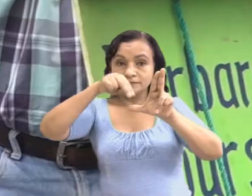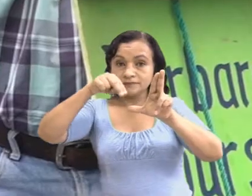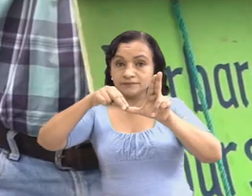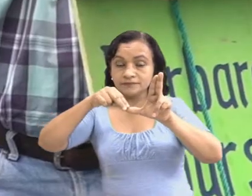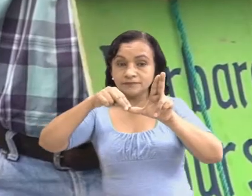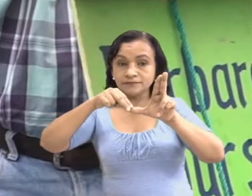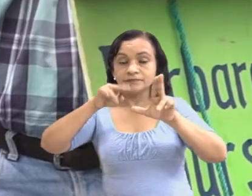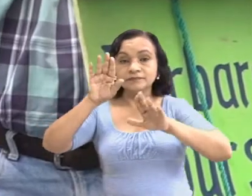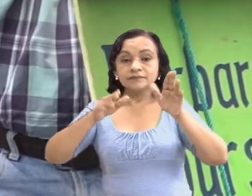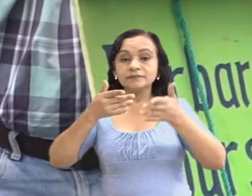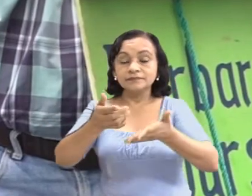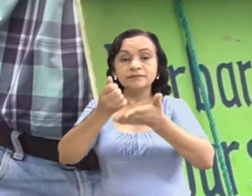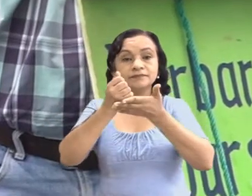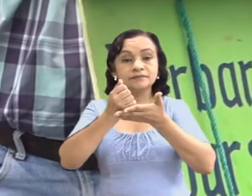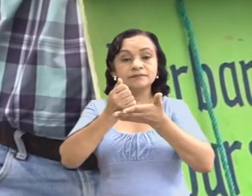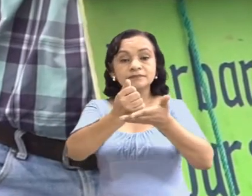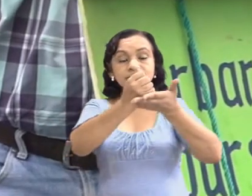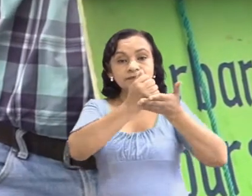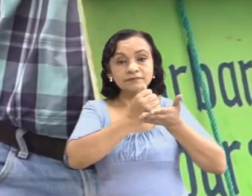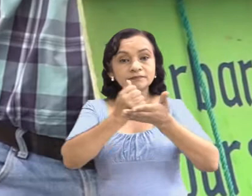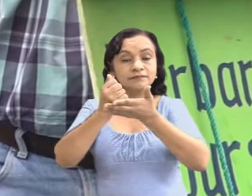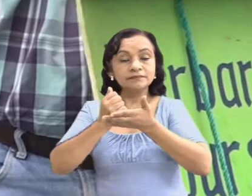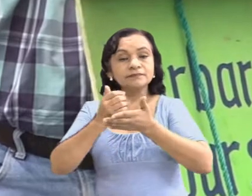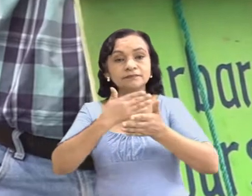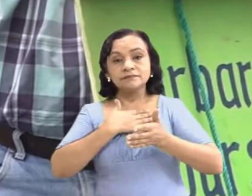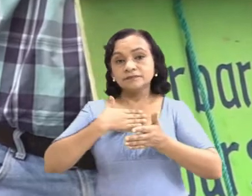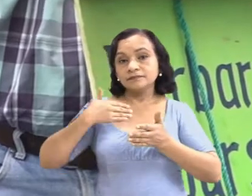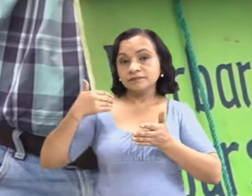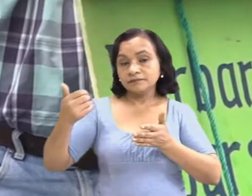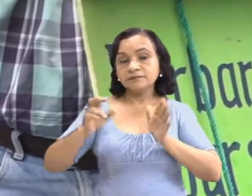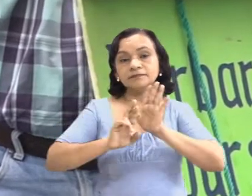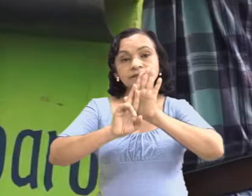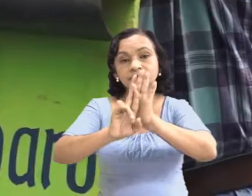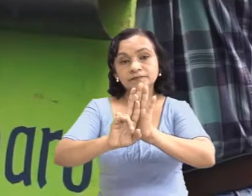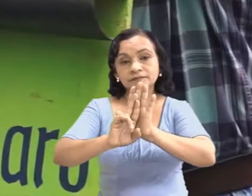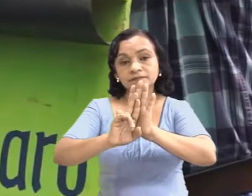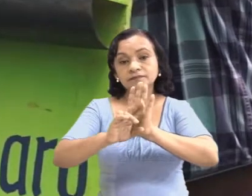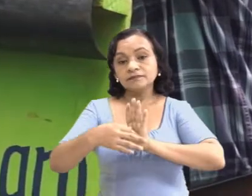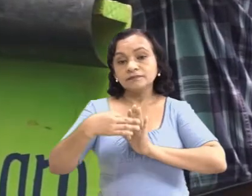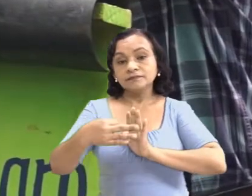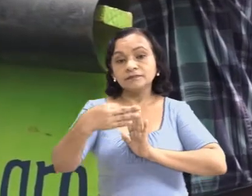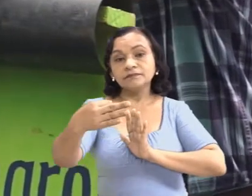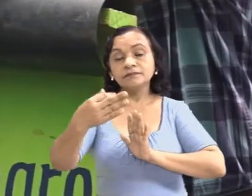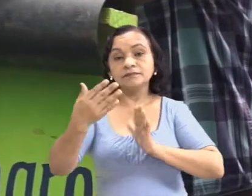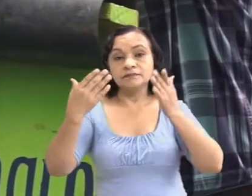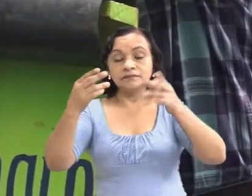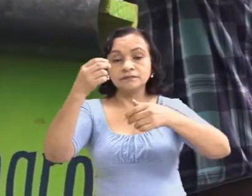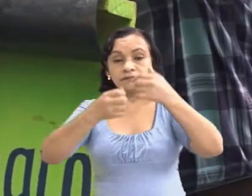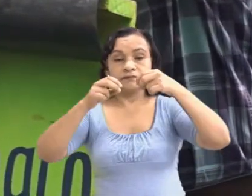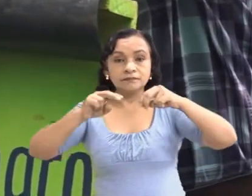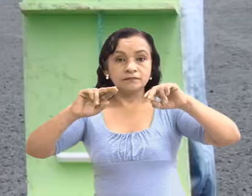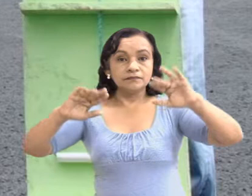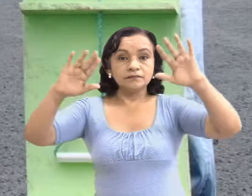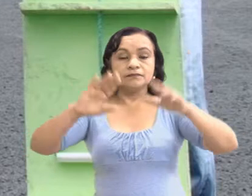Y eso nos va a ayudar a tener mejores respuestas a la hora de de elementos